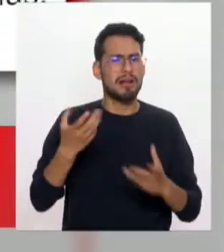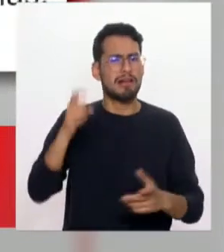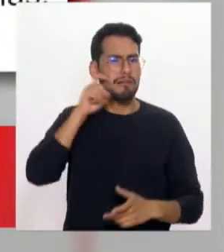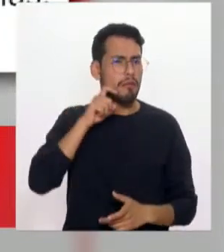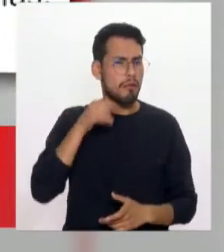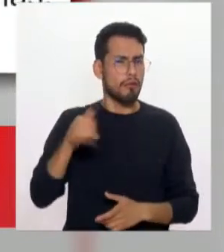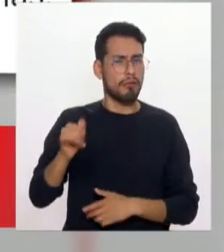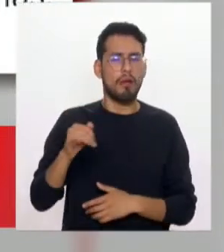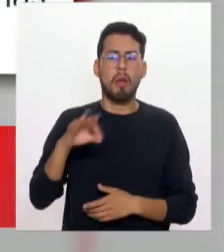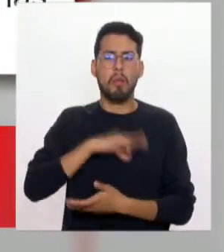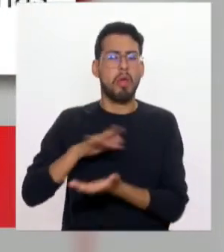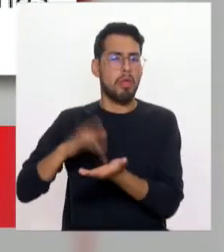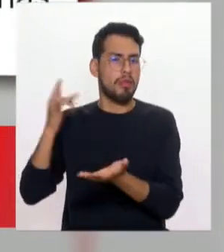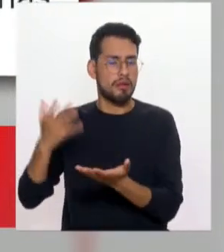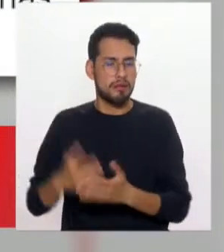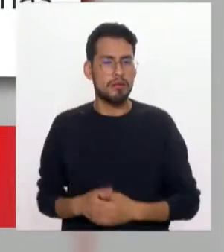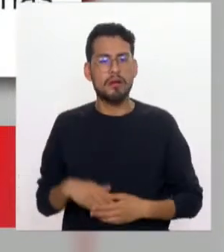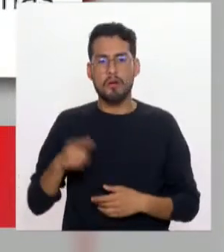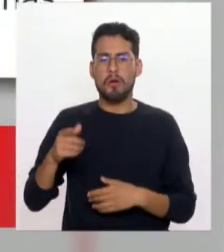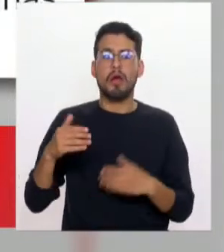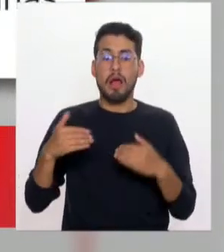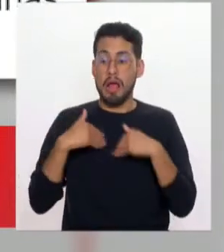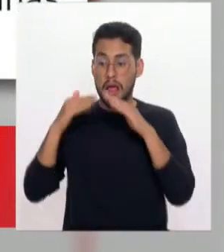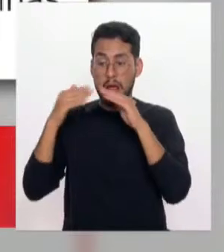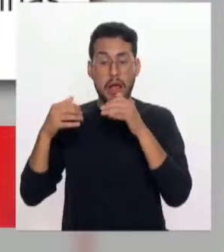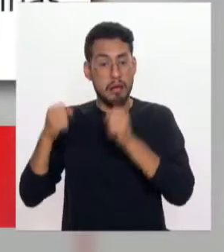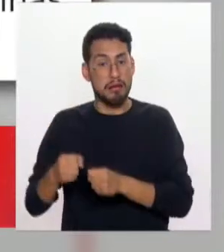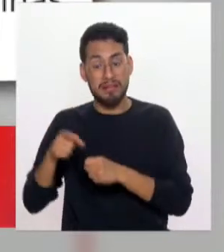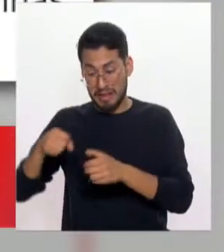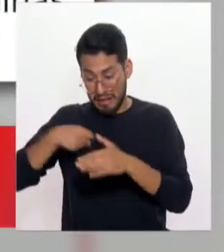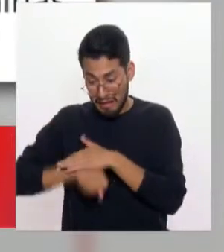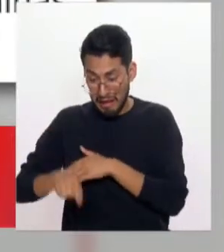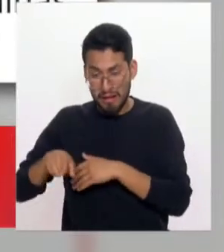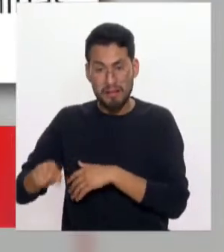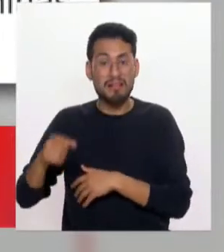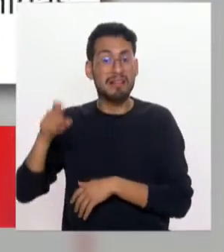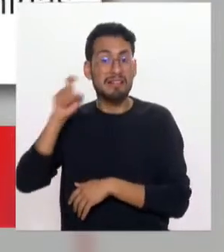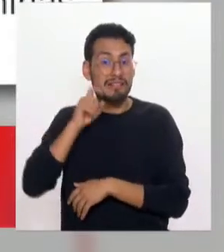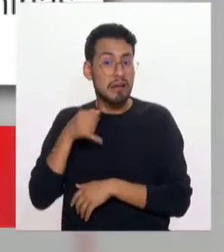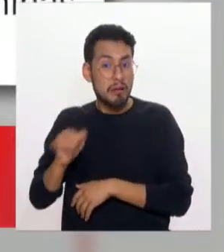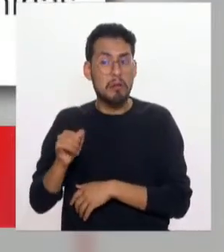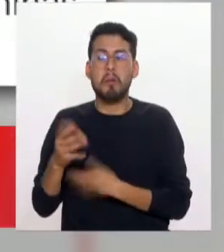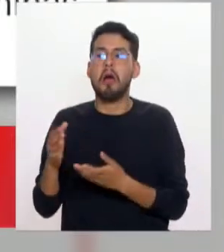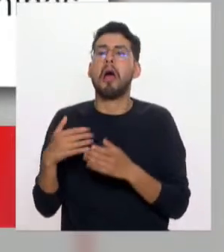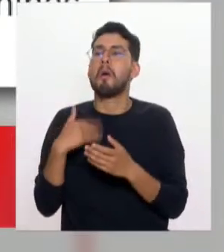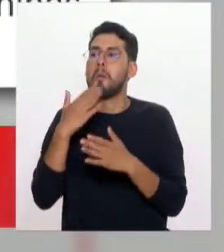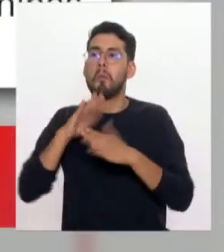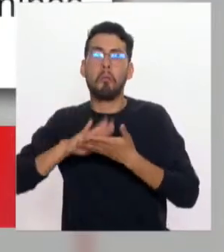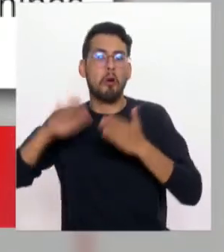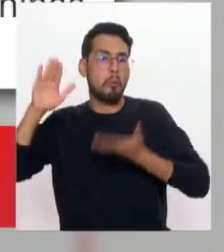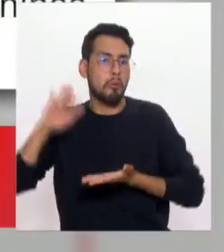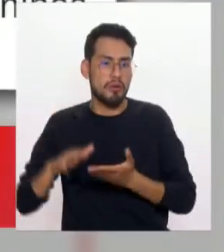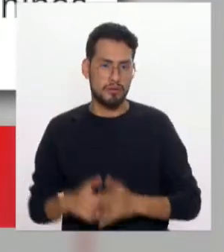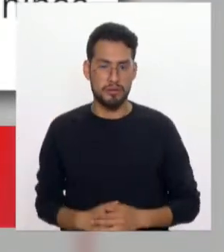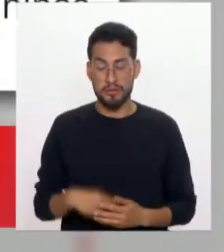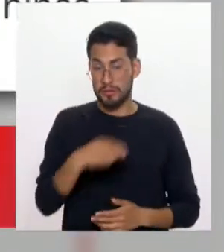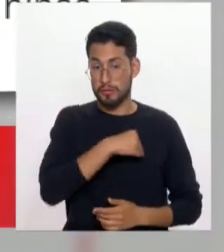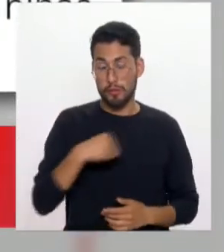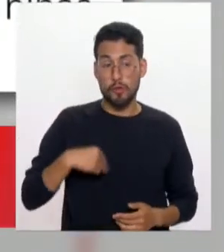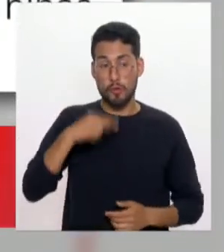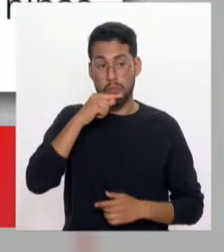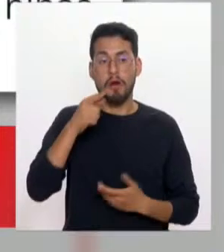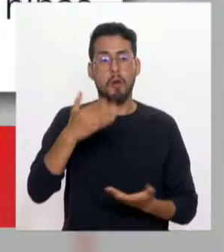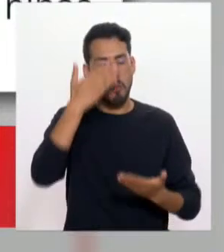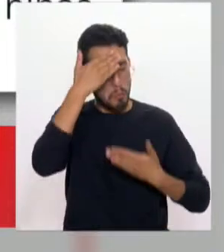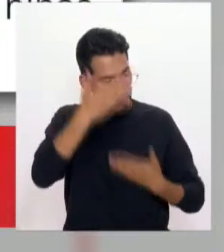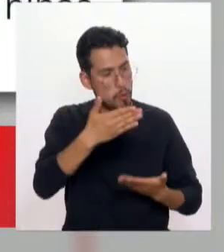abuso sexual y formado un hogar estable y que un niño hubiese nacido producto de esa violación. En respuesta, el Ministerio de la Mujer saludó